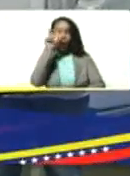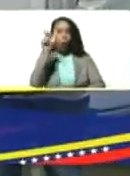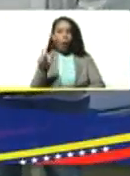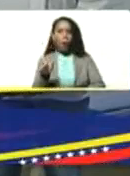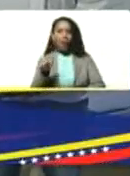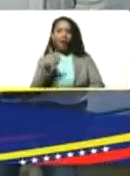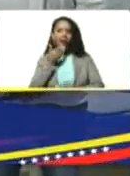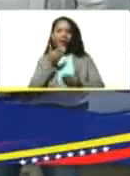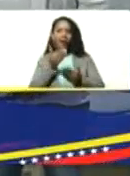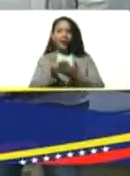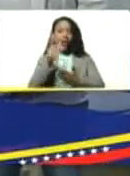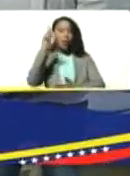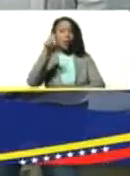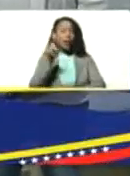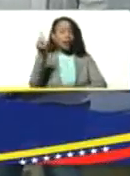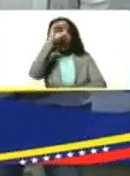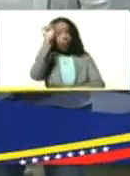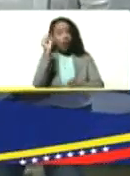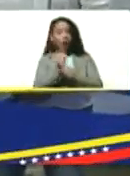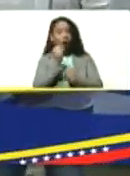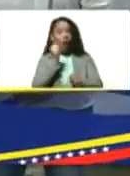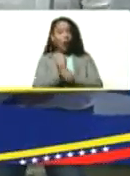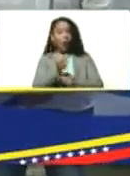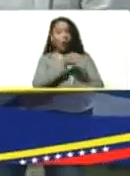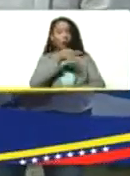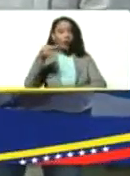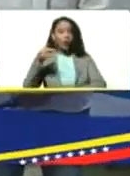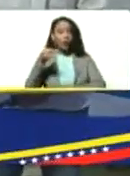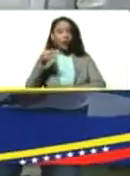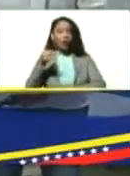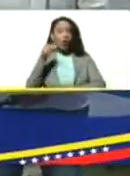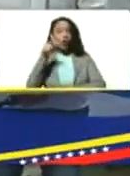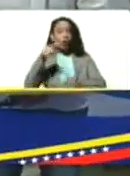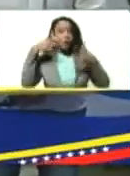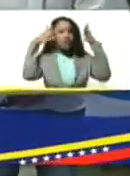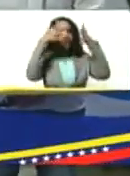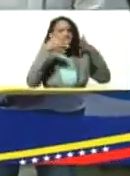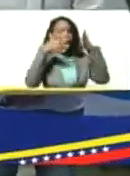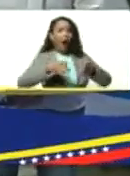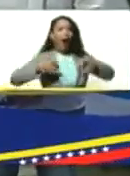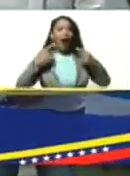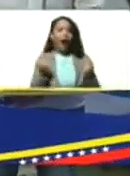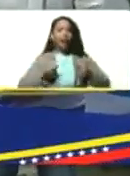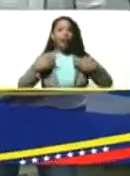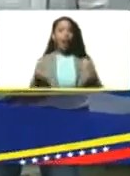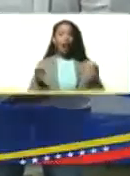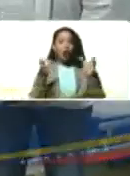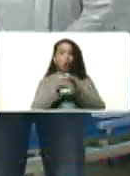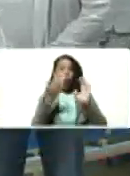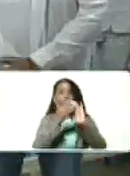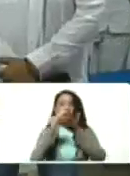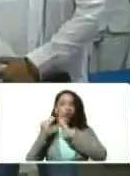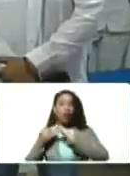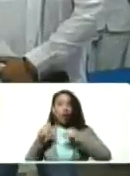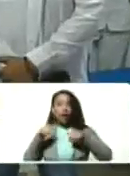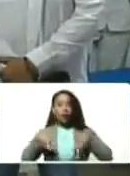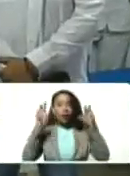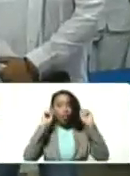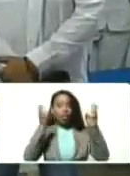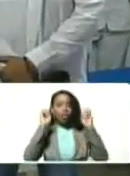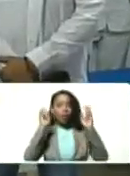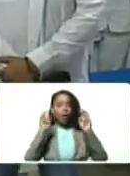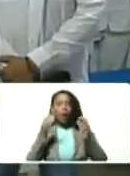que gracias también a esa labor maravillosa que usted orientó de activar a las bricomiles, en este caso